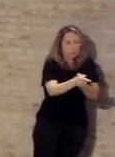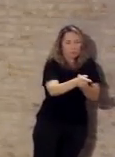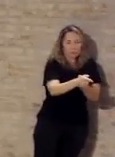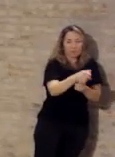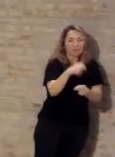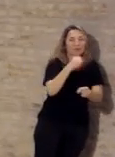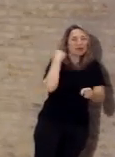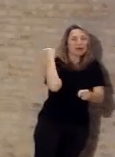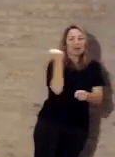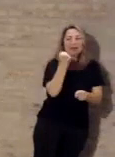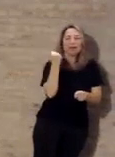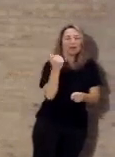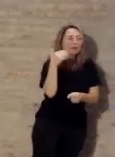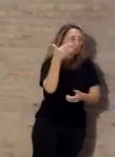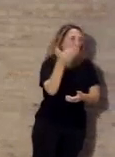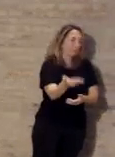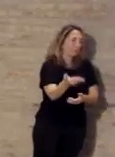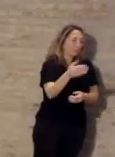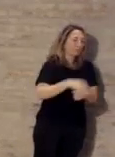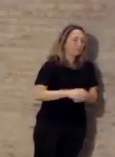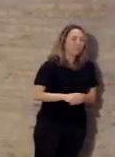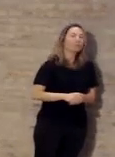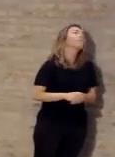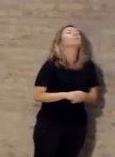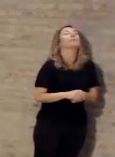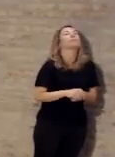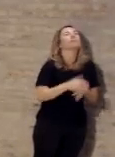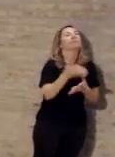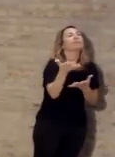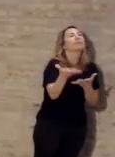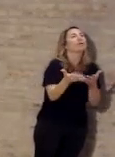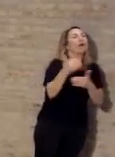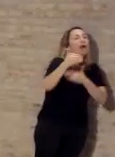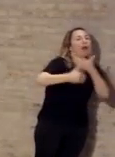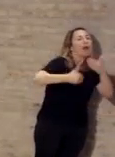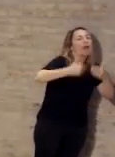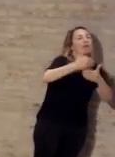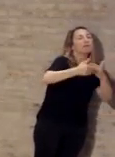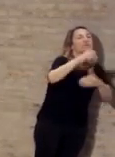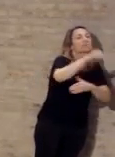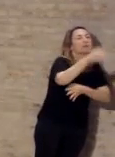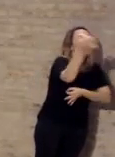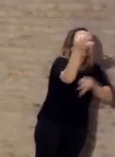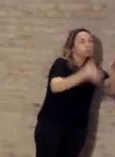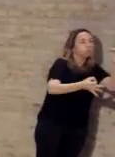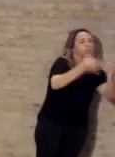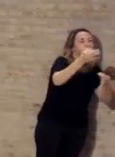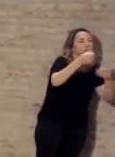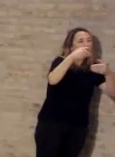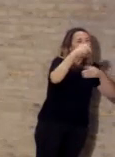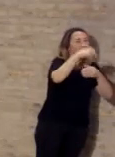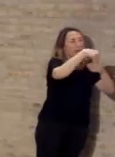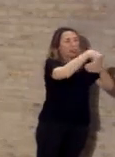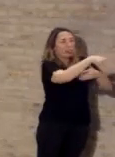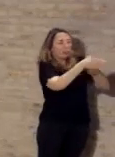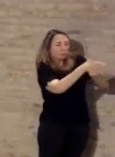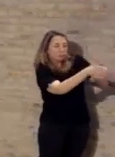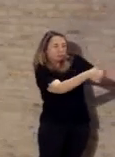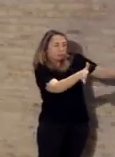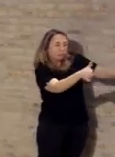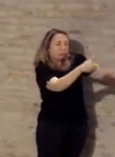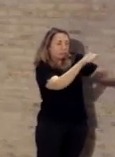es eso es algo muy importante para que digamos ese ese juicio ese proceso que después se va a abrir